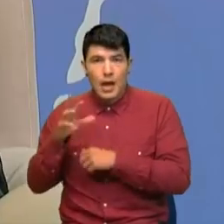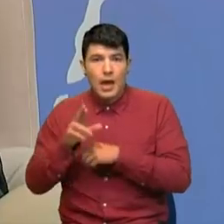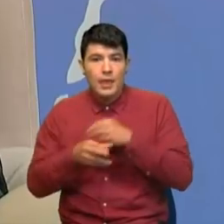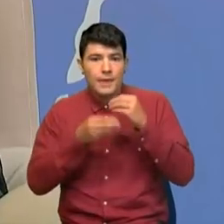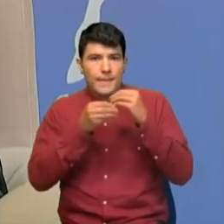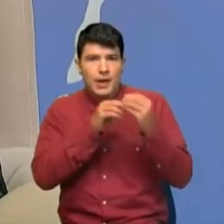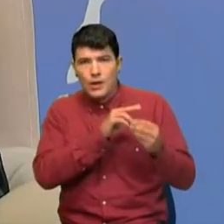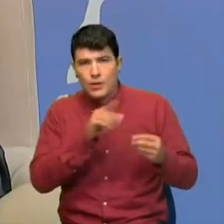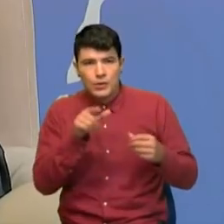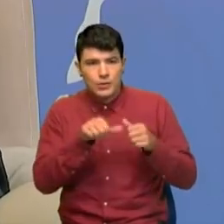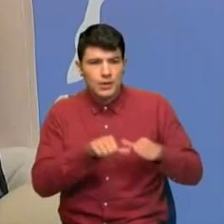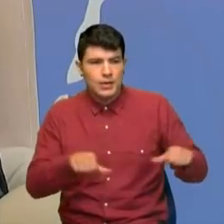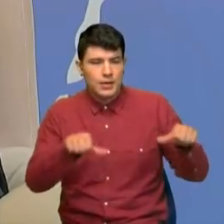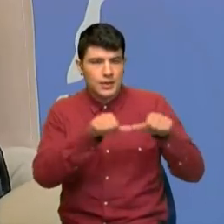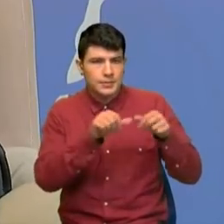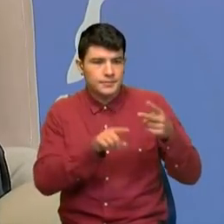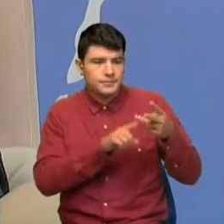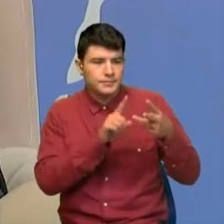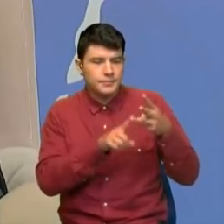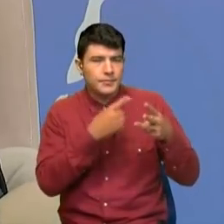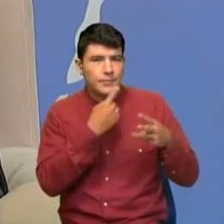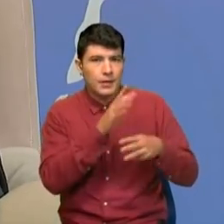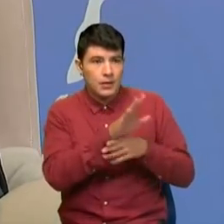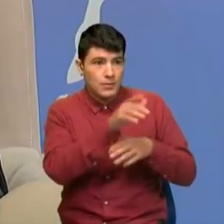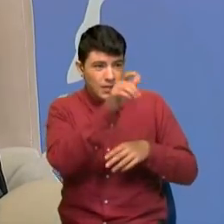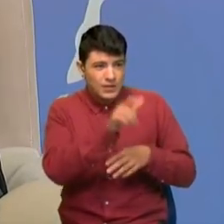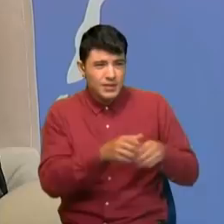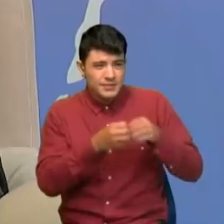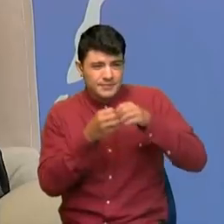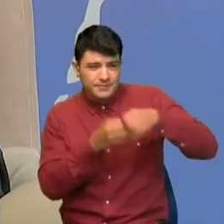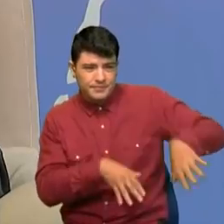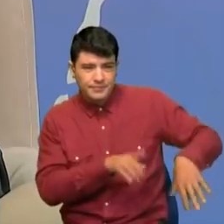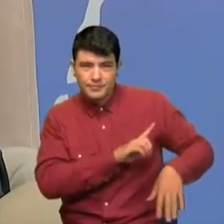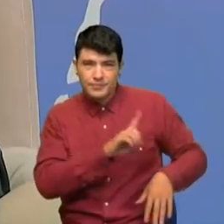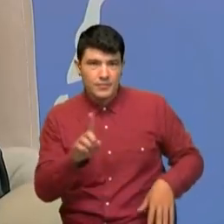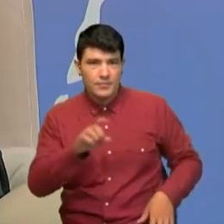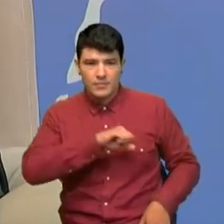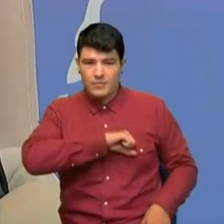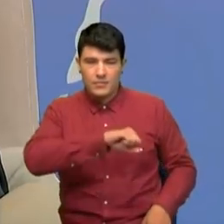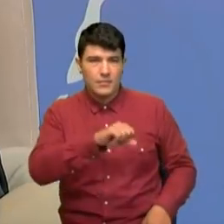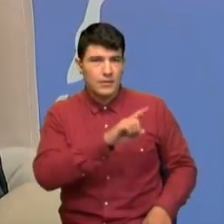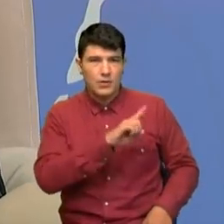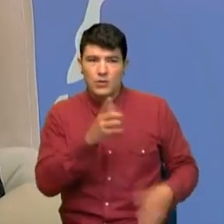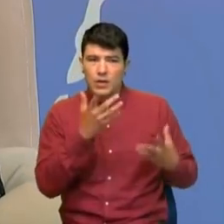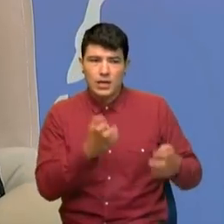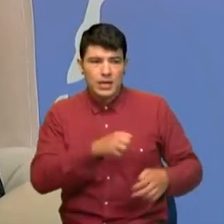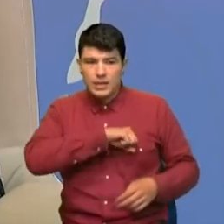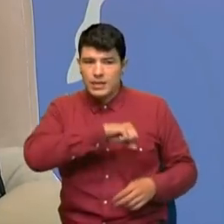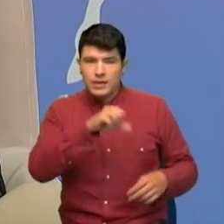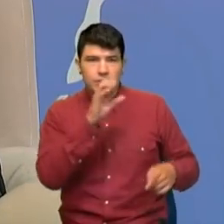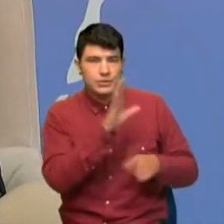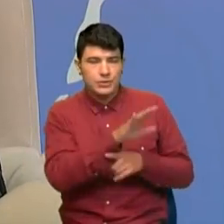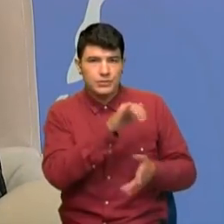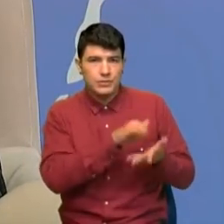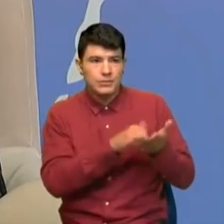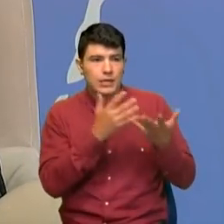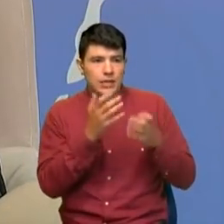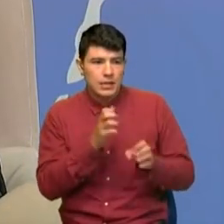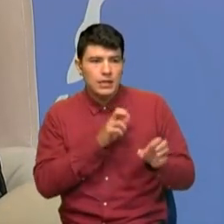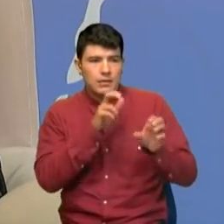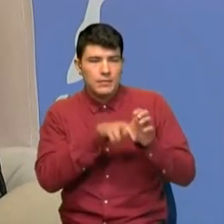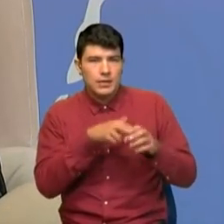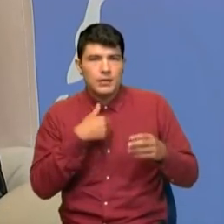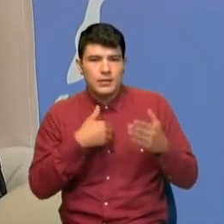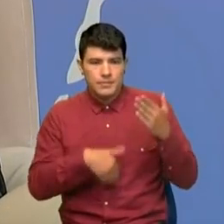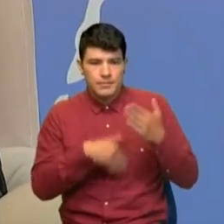más específico que es cuando la cónyuge renuncia como tal a sus derechos como tal de cónyuge y quiere entregar como una